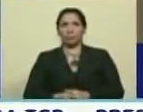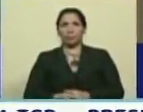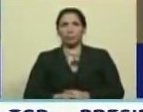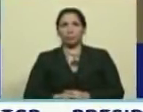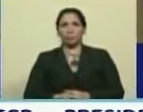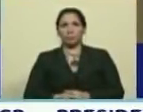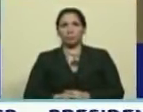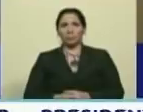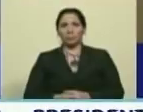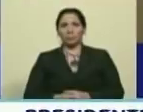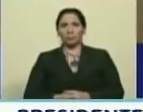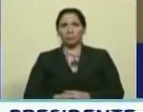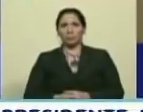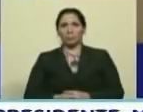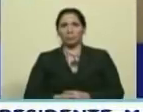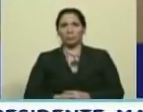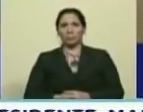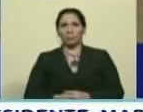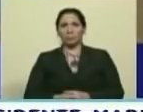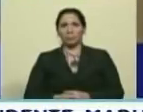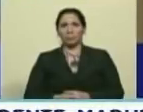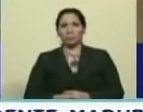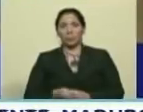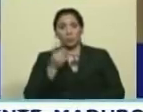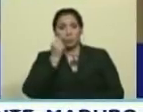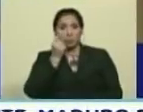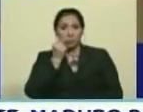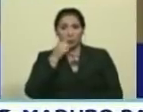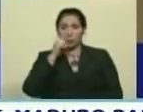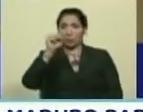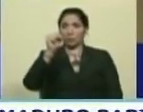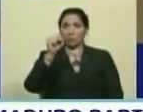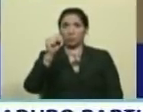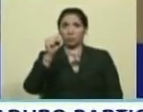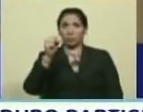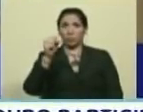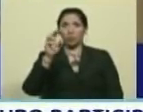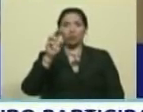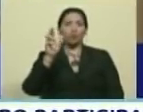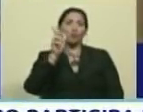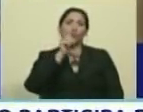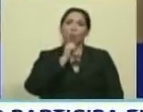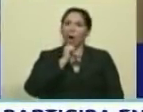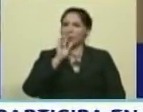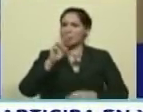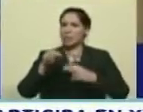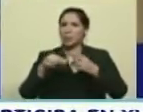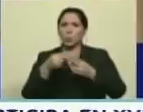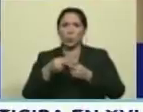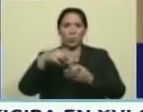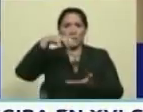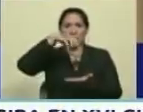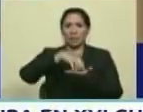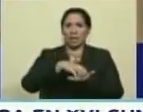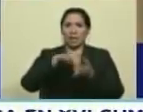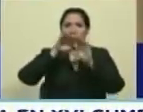12 años. Estoy de acuerdo con usted, señor Maduro, en que no hay ninguna otra entidad en el mundo que pueda